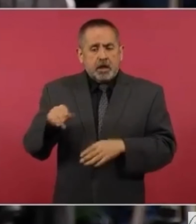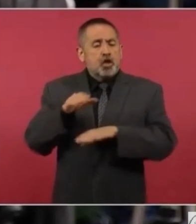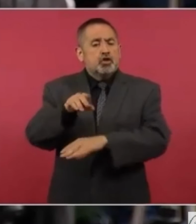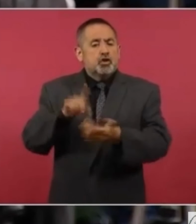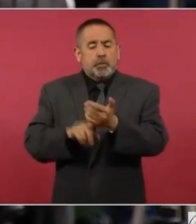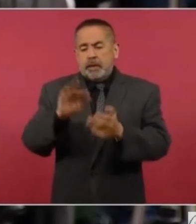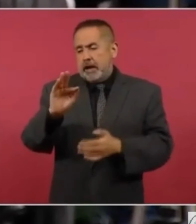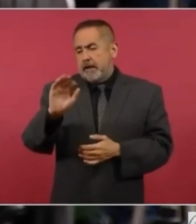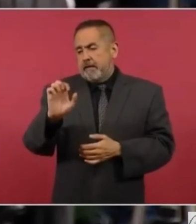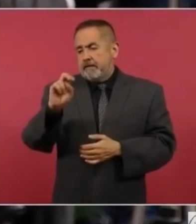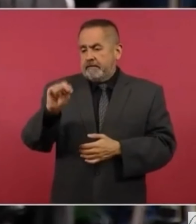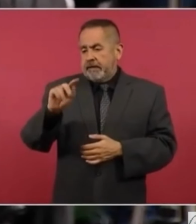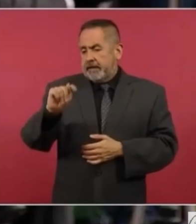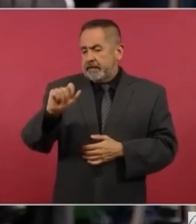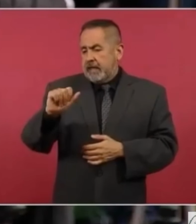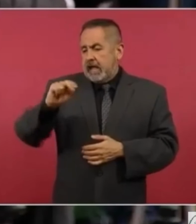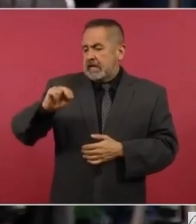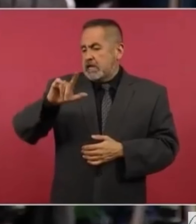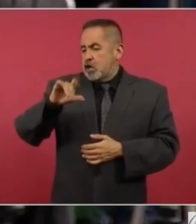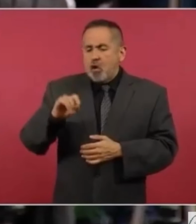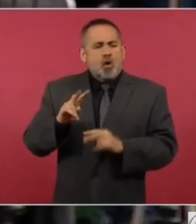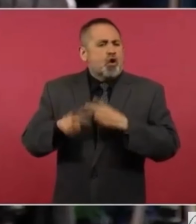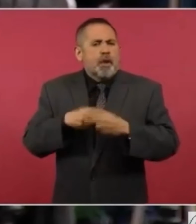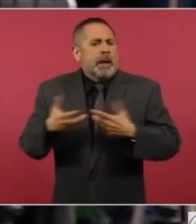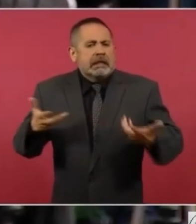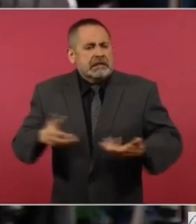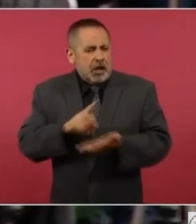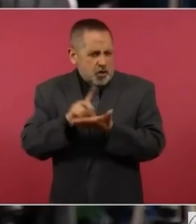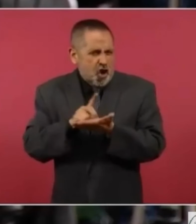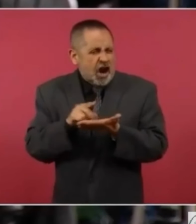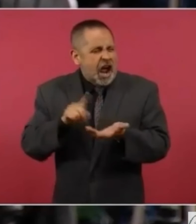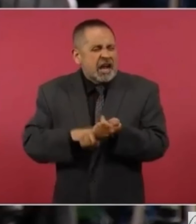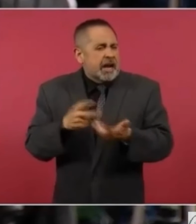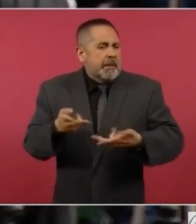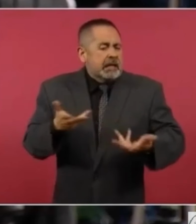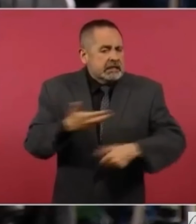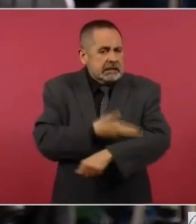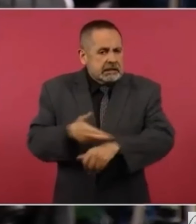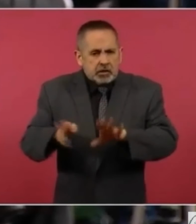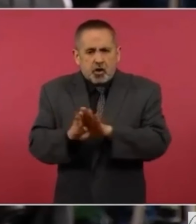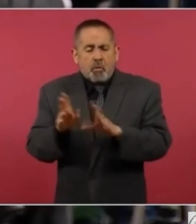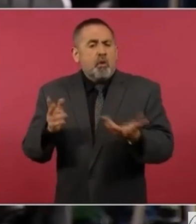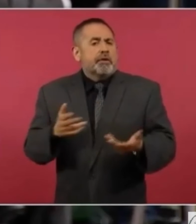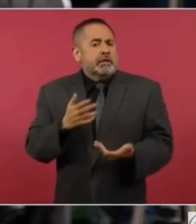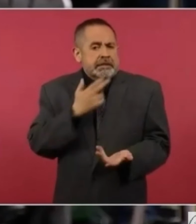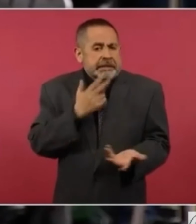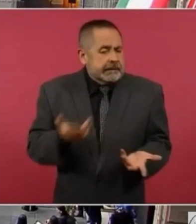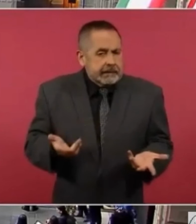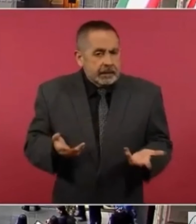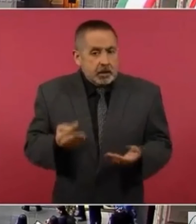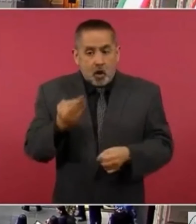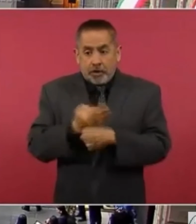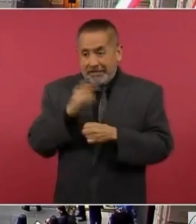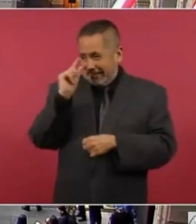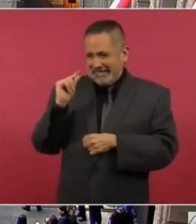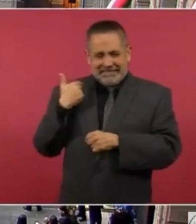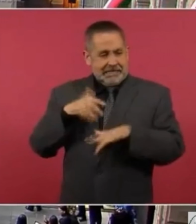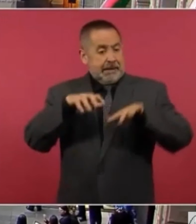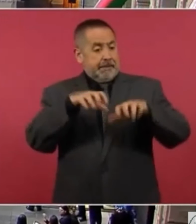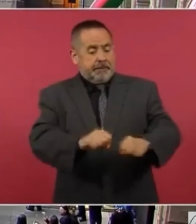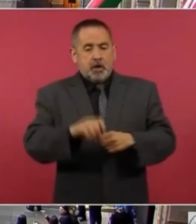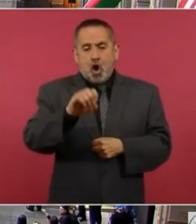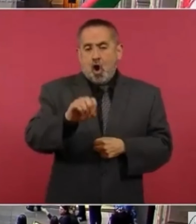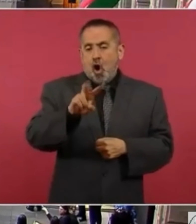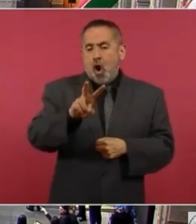fentanilo, qué acciones concretas se van a llevar a cabo, qué impacto podría tener esta detención de Ovidio